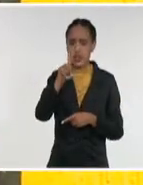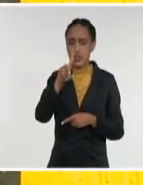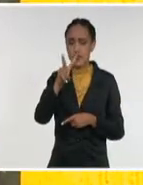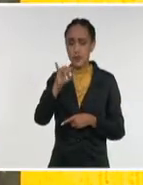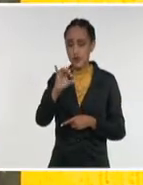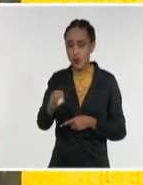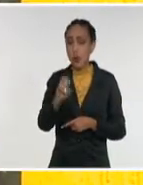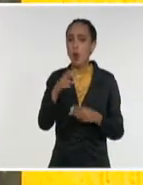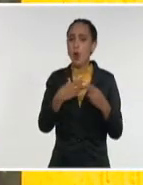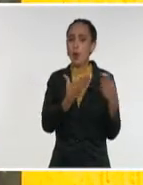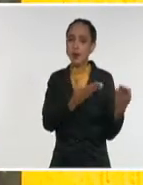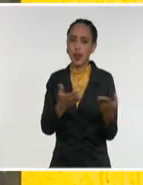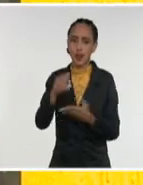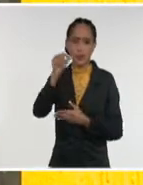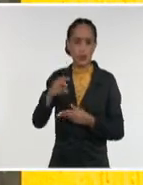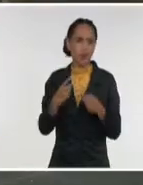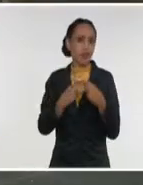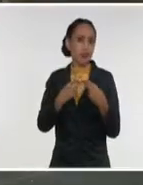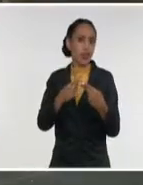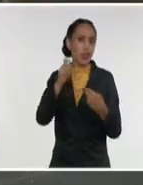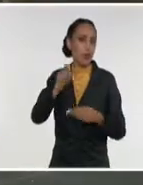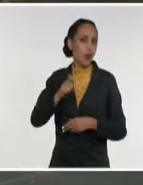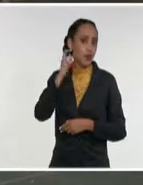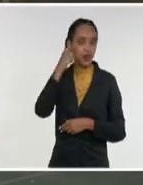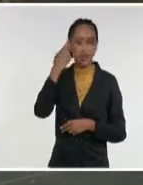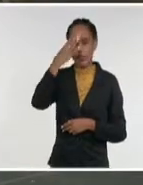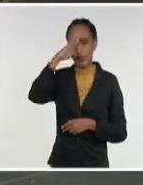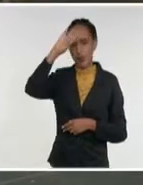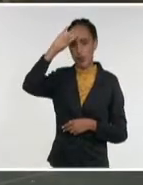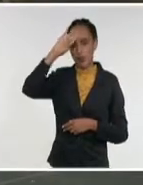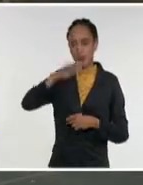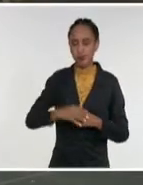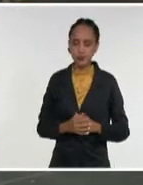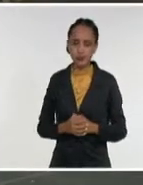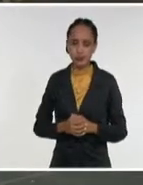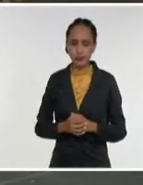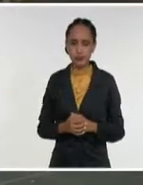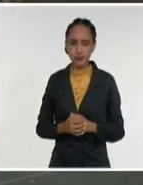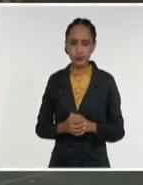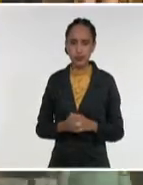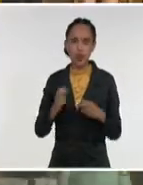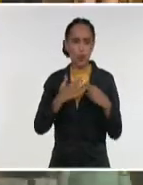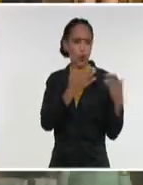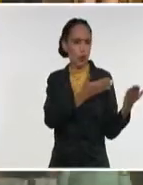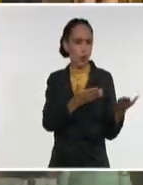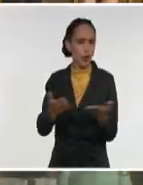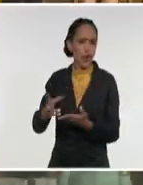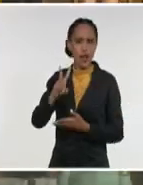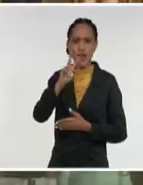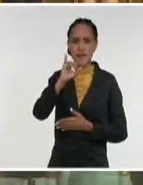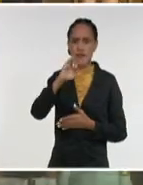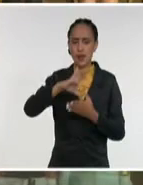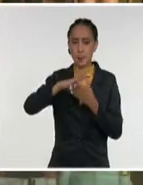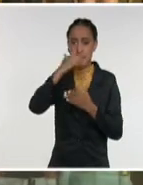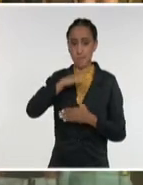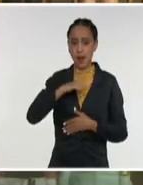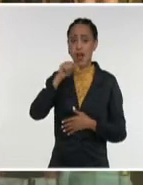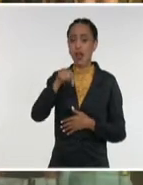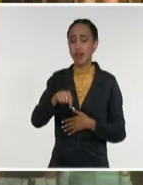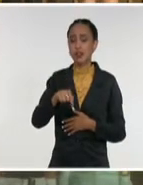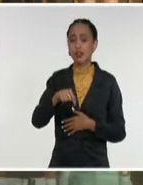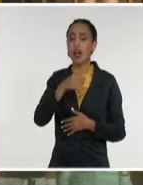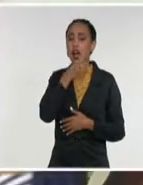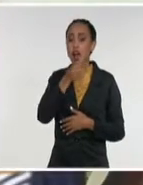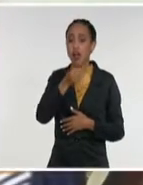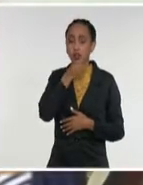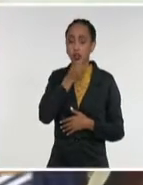de la patria. Mañana de remembranza. El tributo a la combatiente guerrillera Vilma Espín desde El Canto fue ocasión propicia